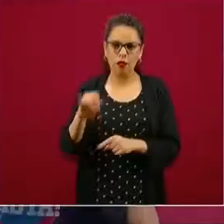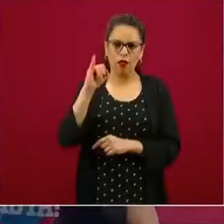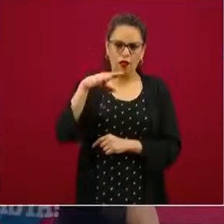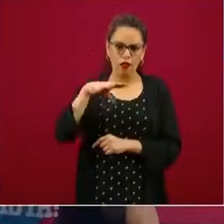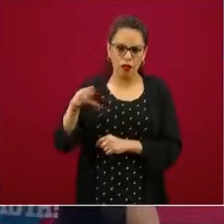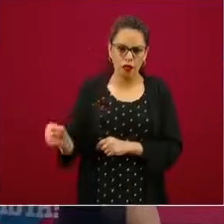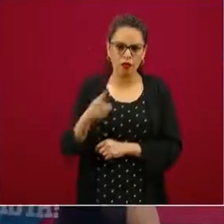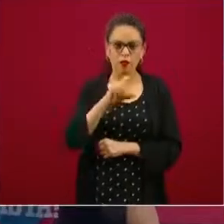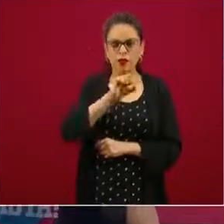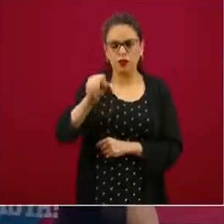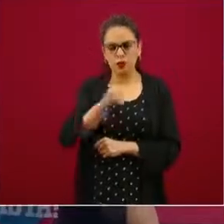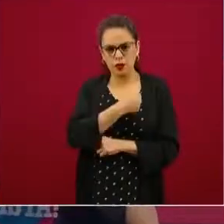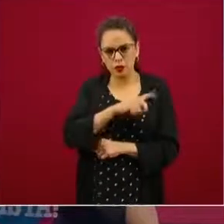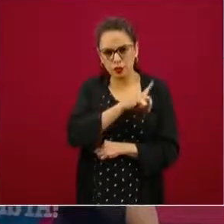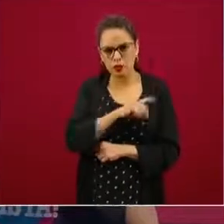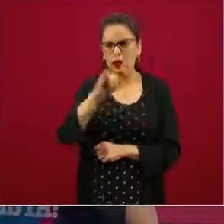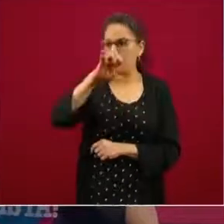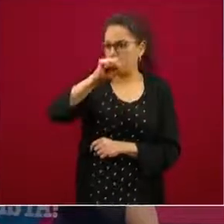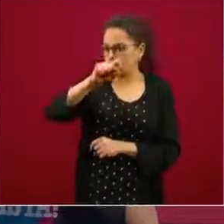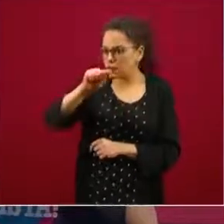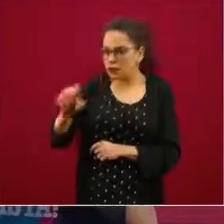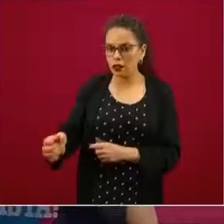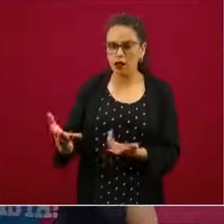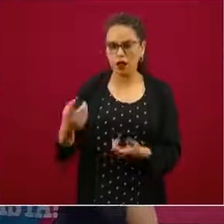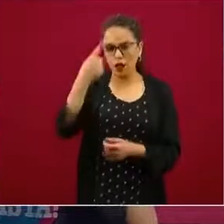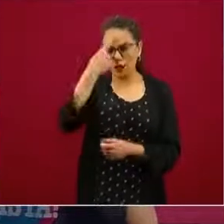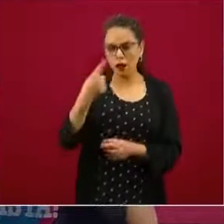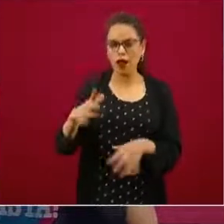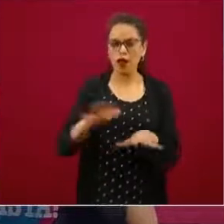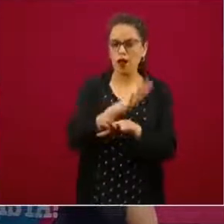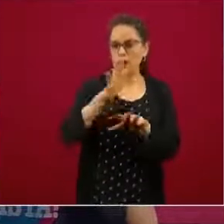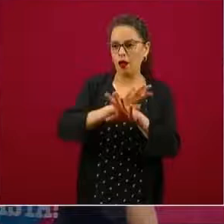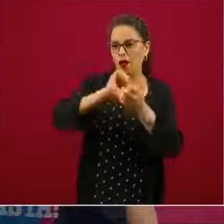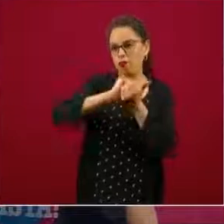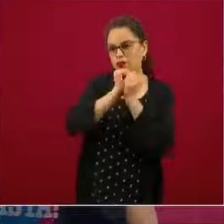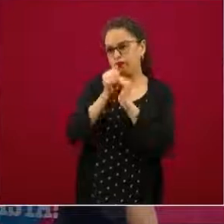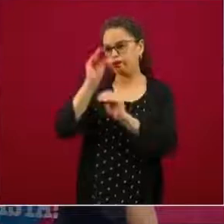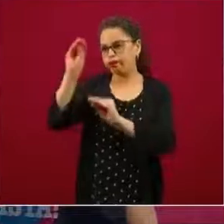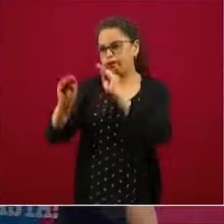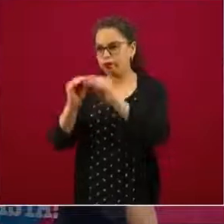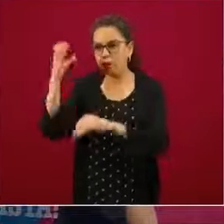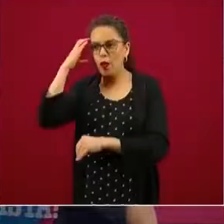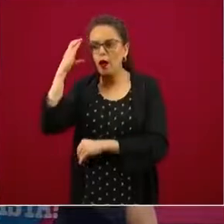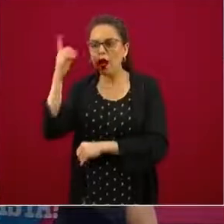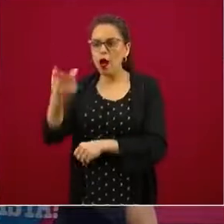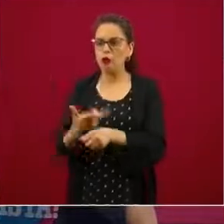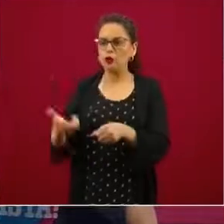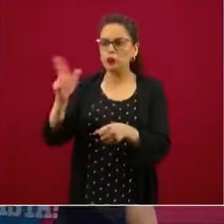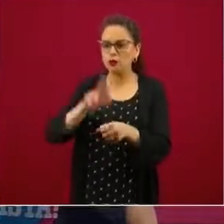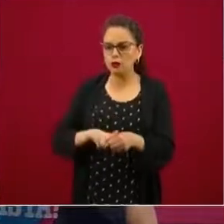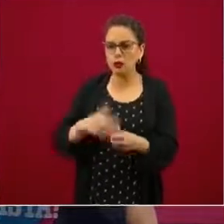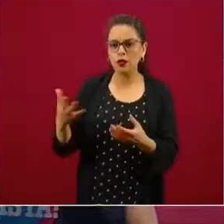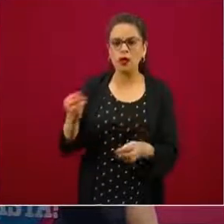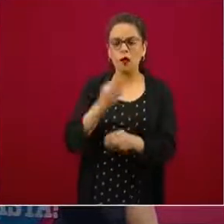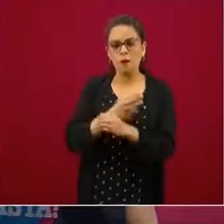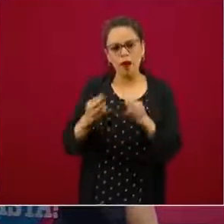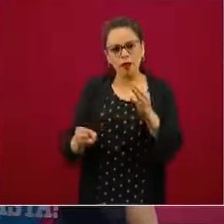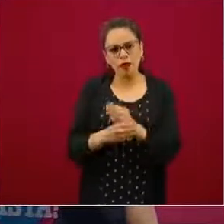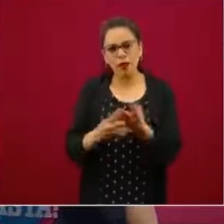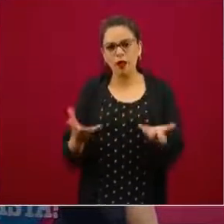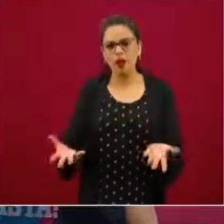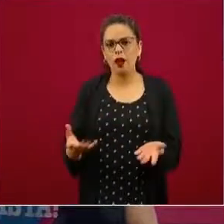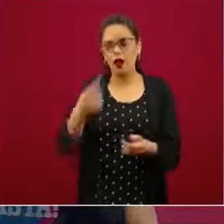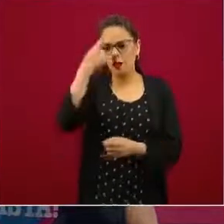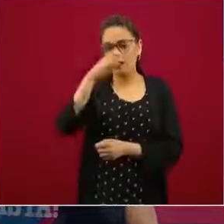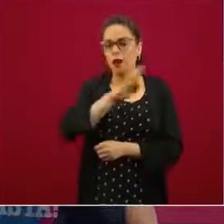de Salud, el ISSSTE, a la hora de reconvertir camas de hospital, preparar equipos para atender a